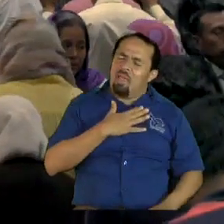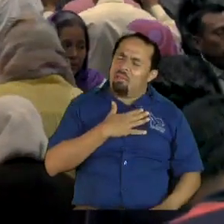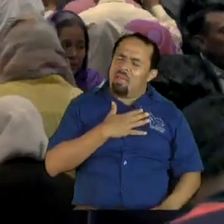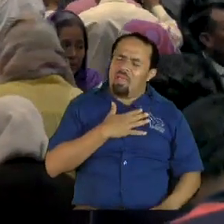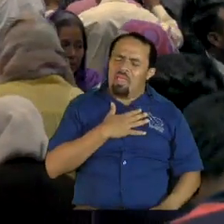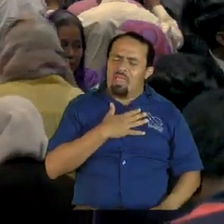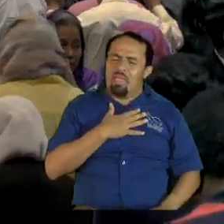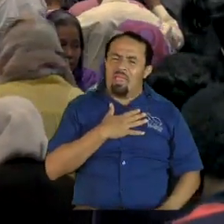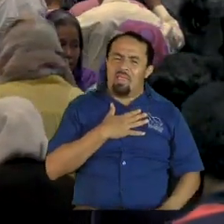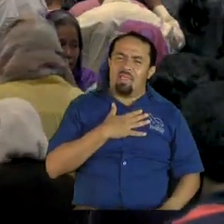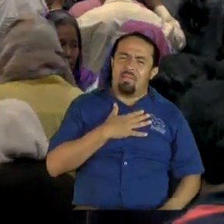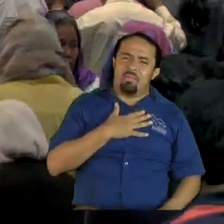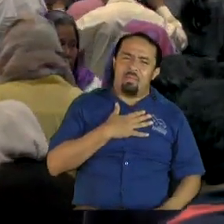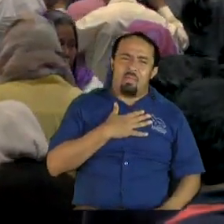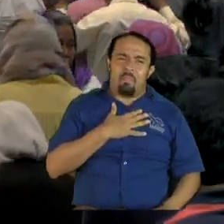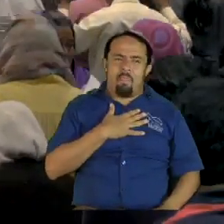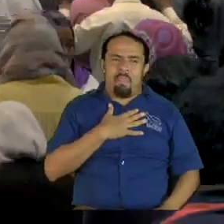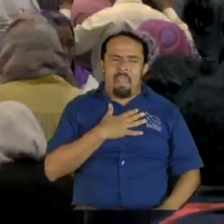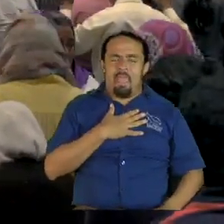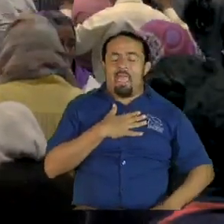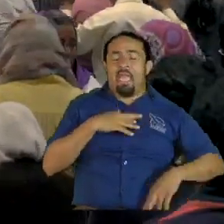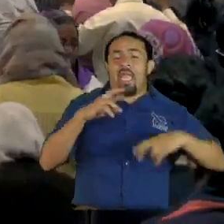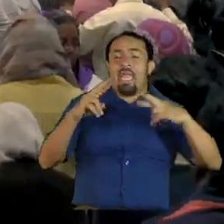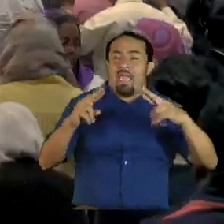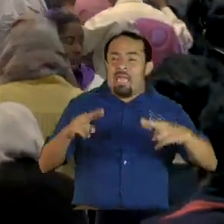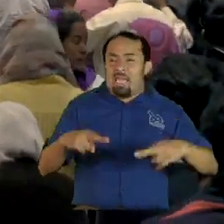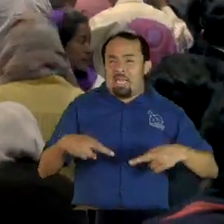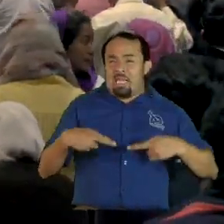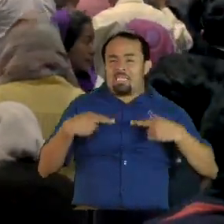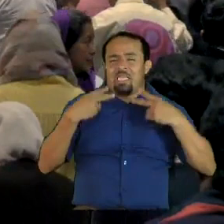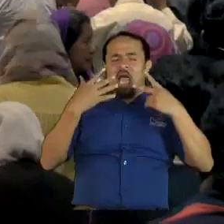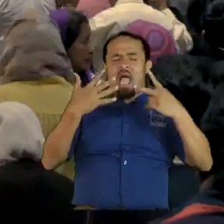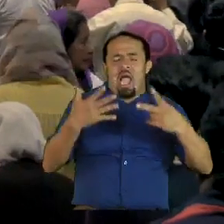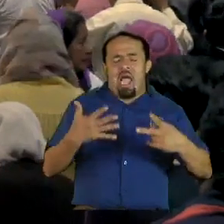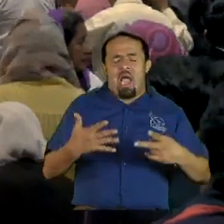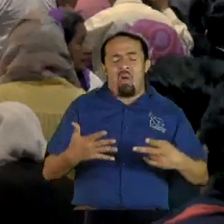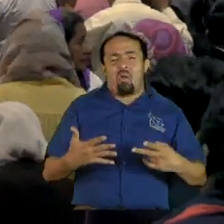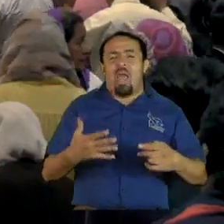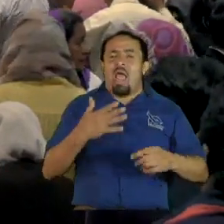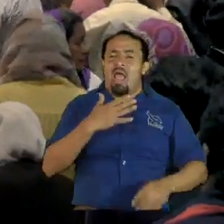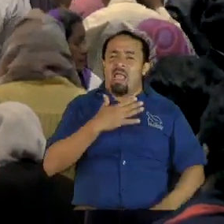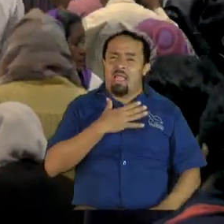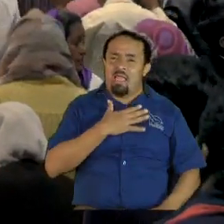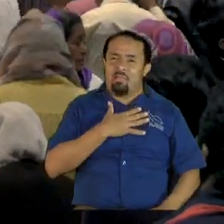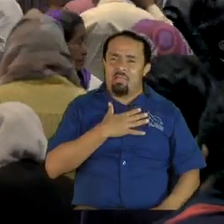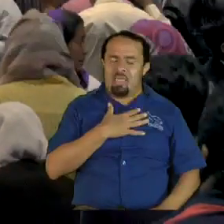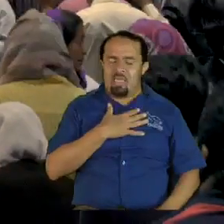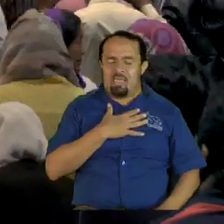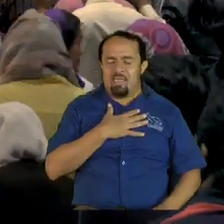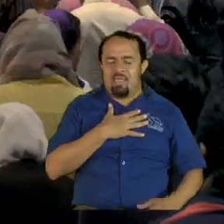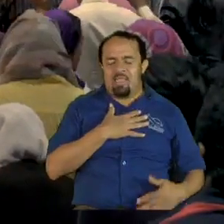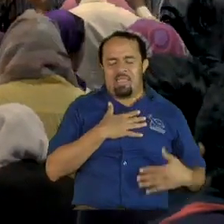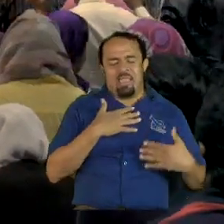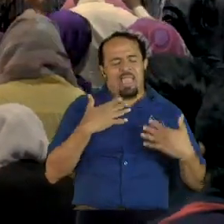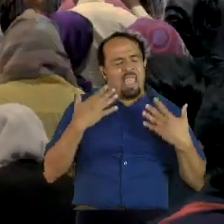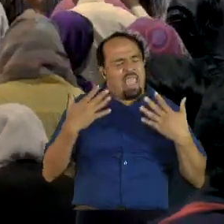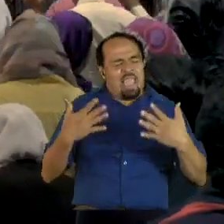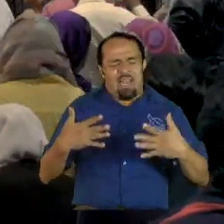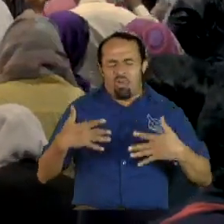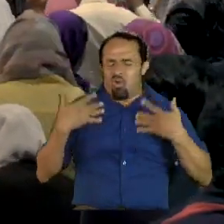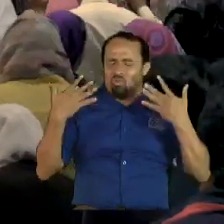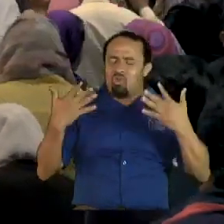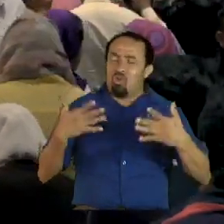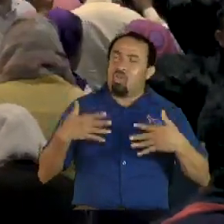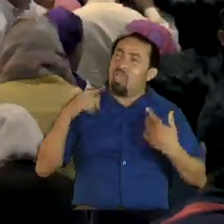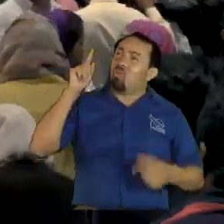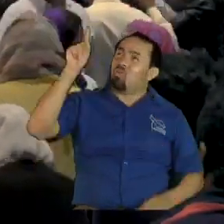Señor. Hazlo tú, nosotros nos encargaremos de darte la gloria.